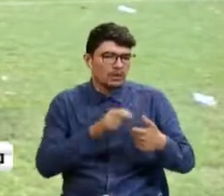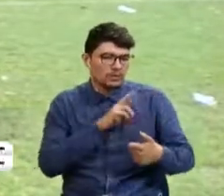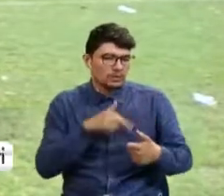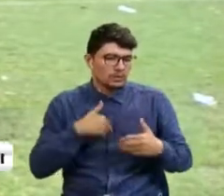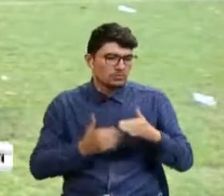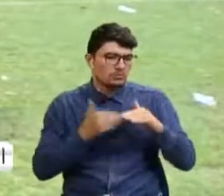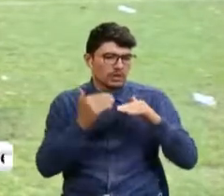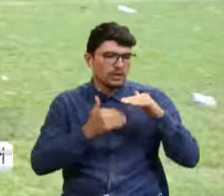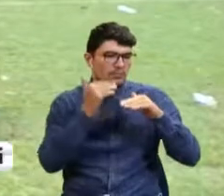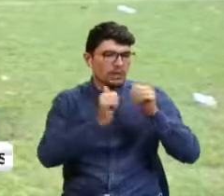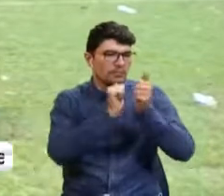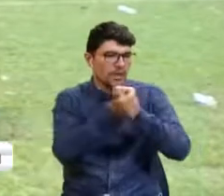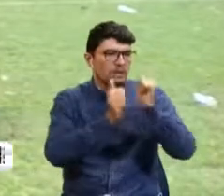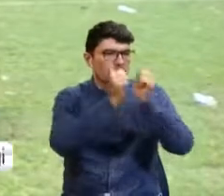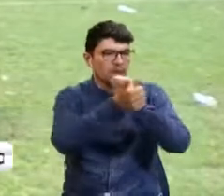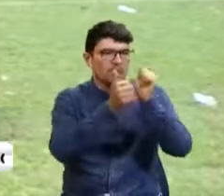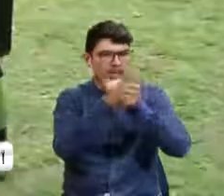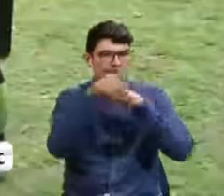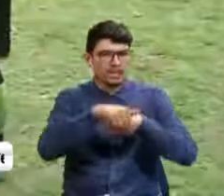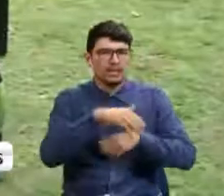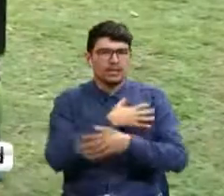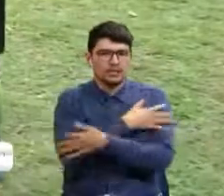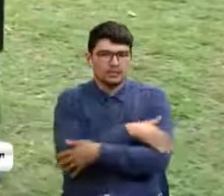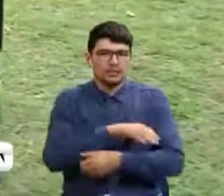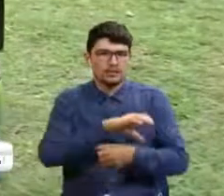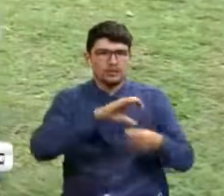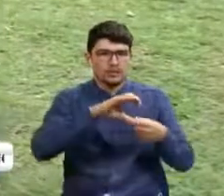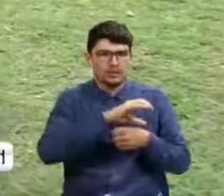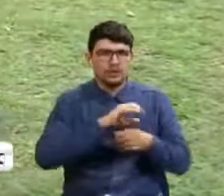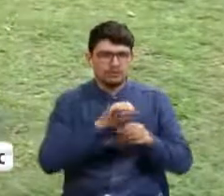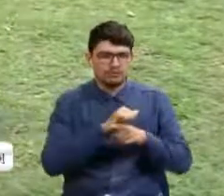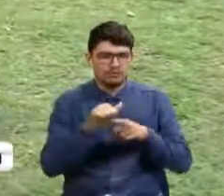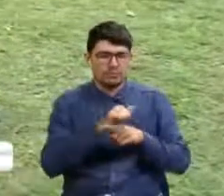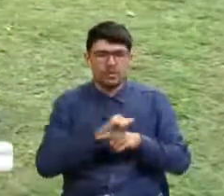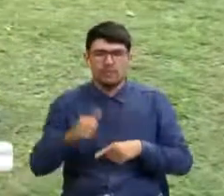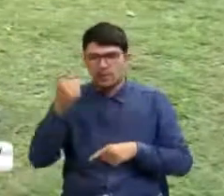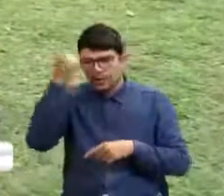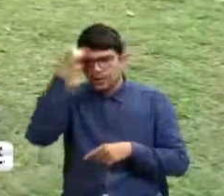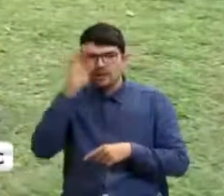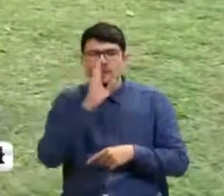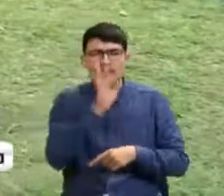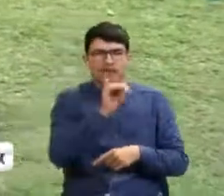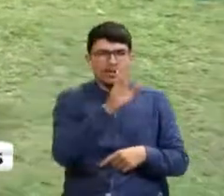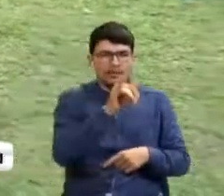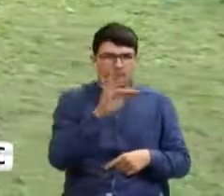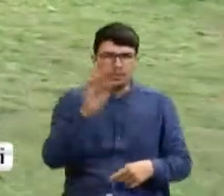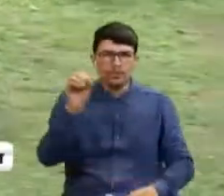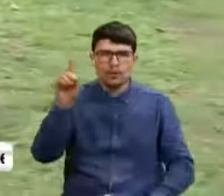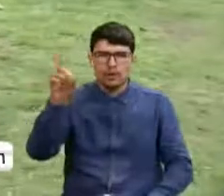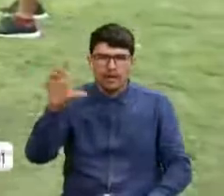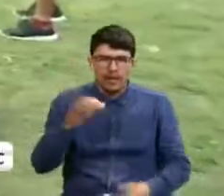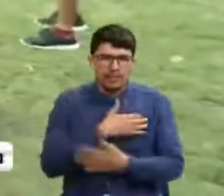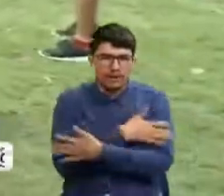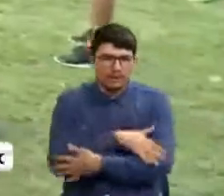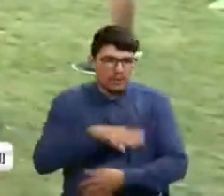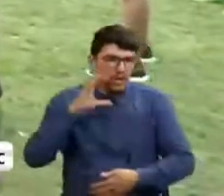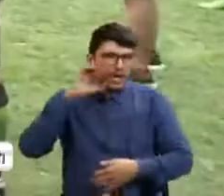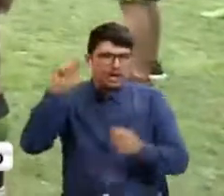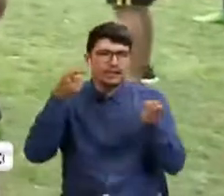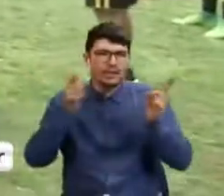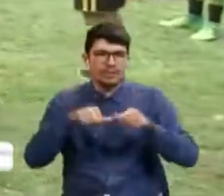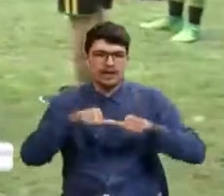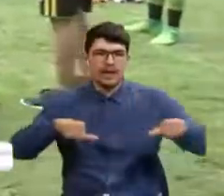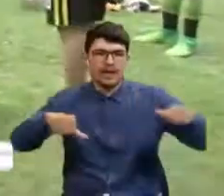tenemos alguna preparación en la ciudad de pamplona el equipo lo conforman docentes de tibú toledo pamplona ocaña y el área metropolitana